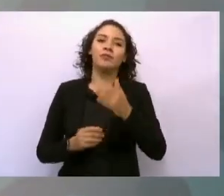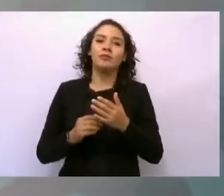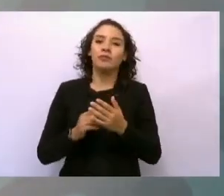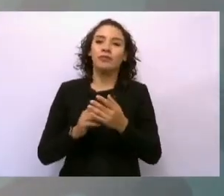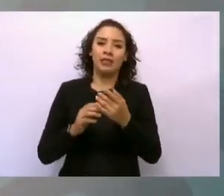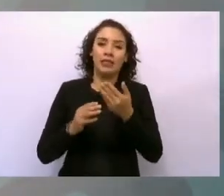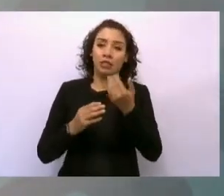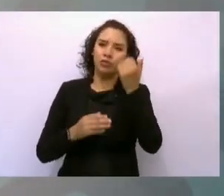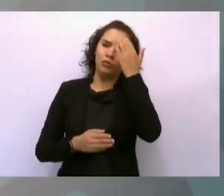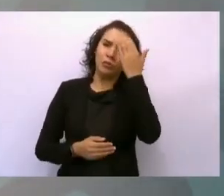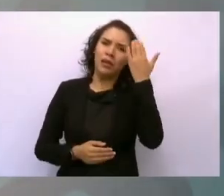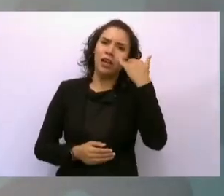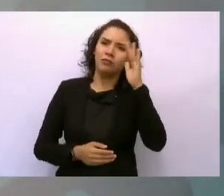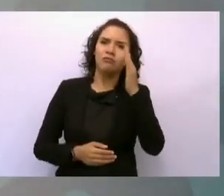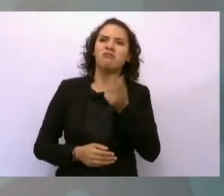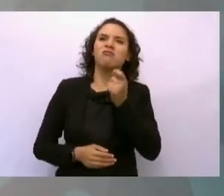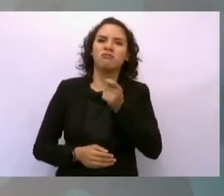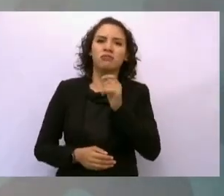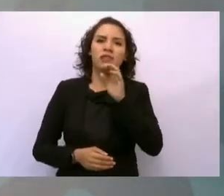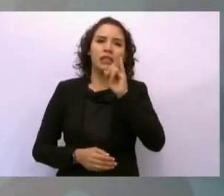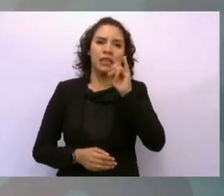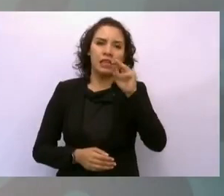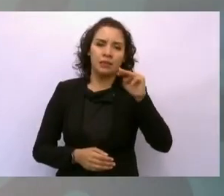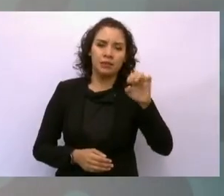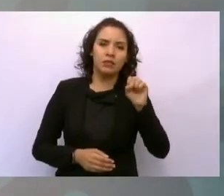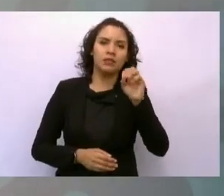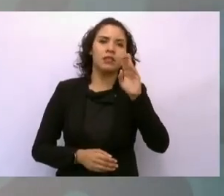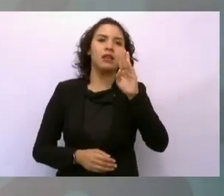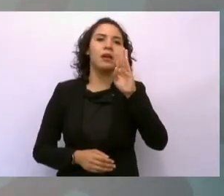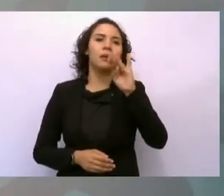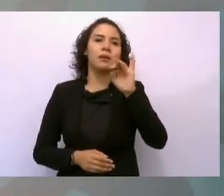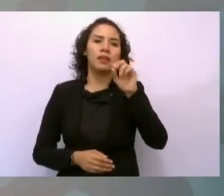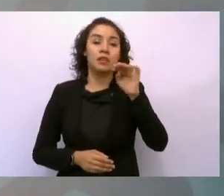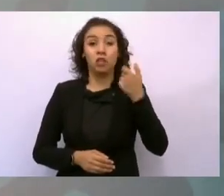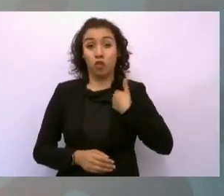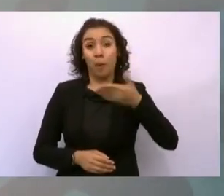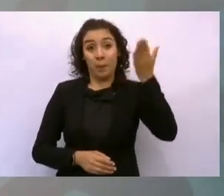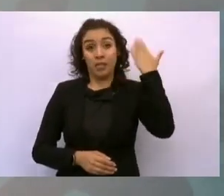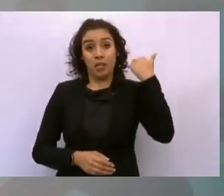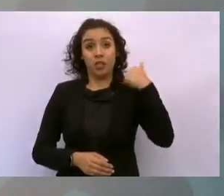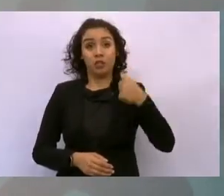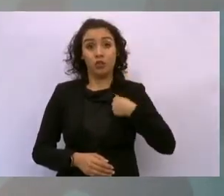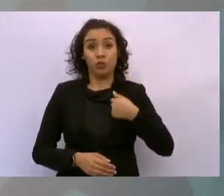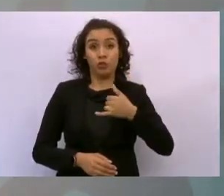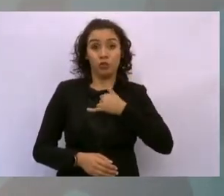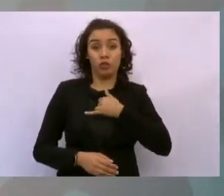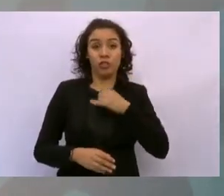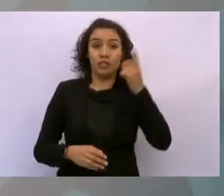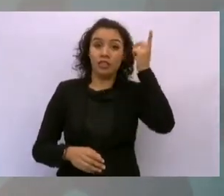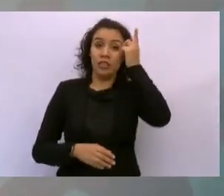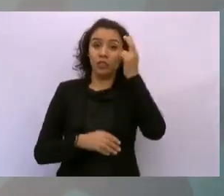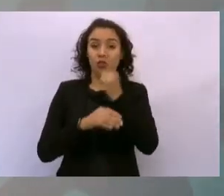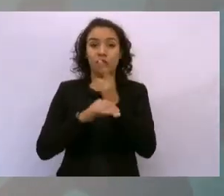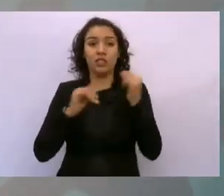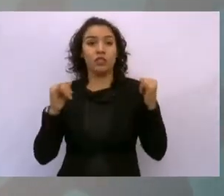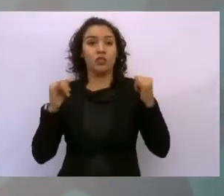este sistema porque cuando fui director del Instituto Nacional Indigenista en Tabasco,